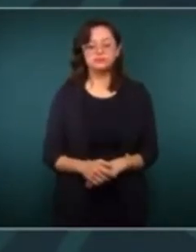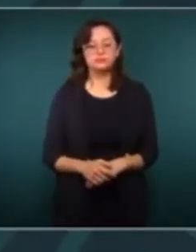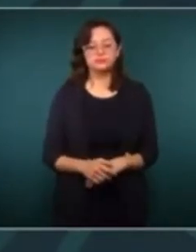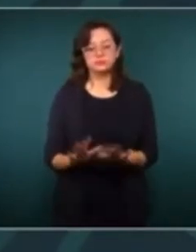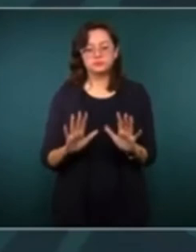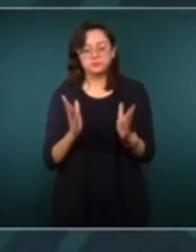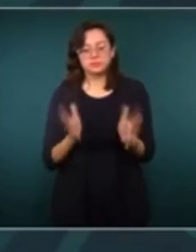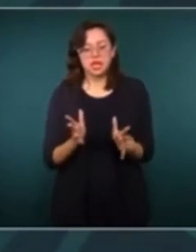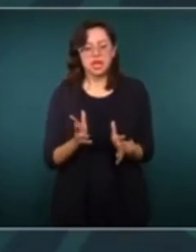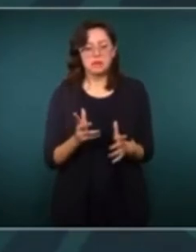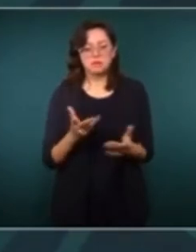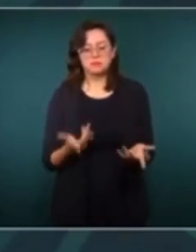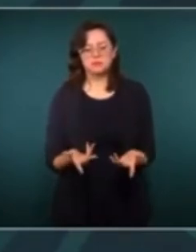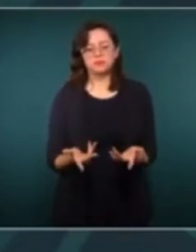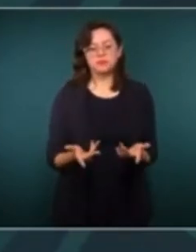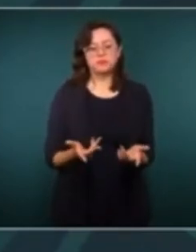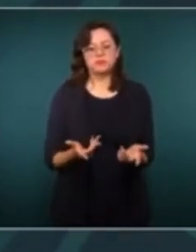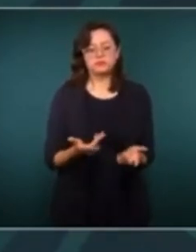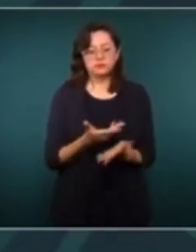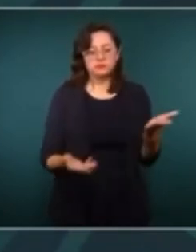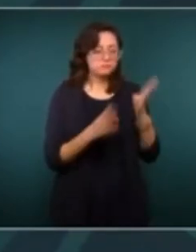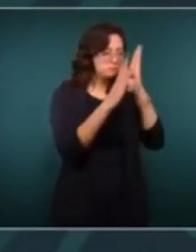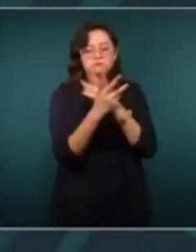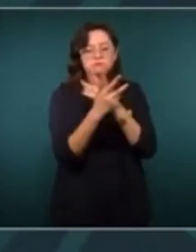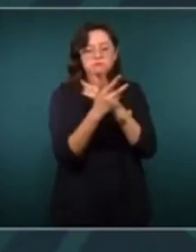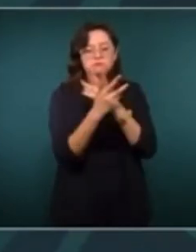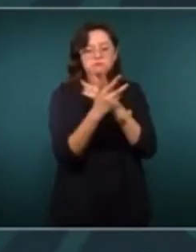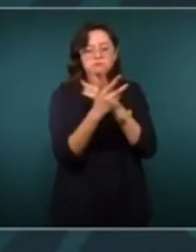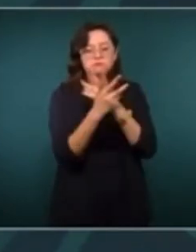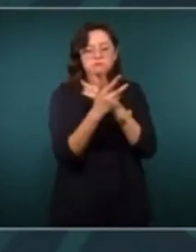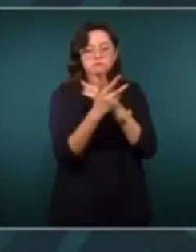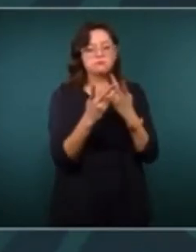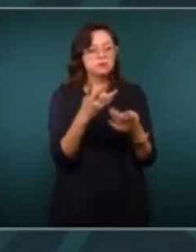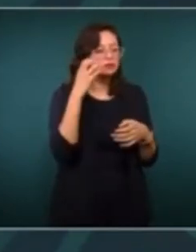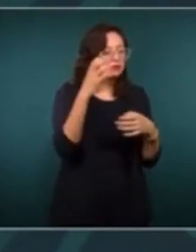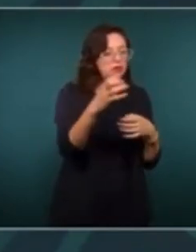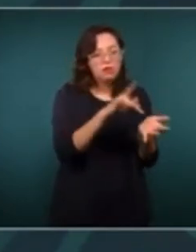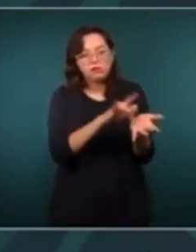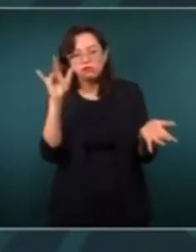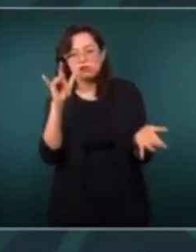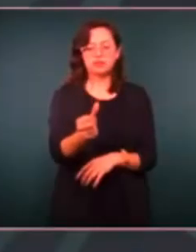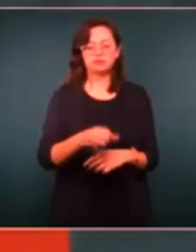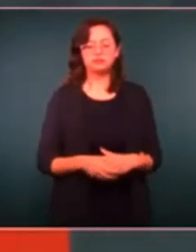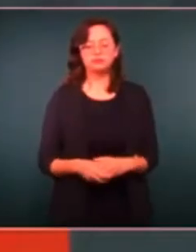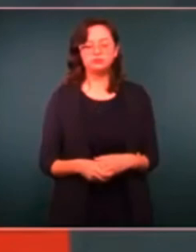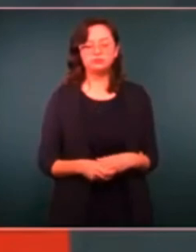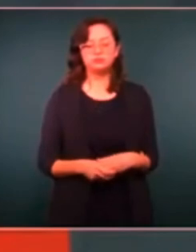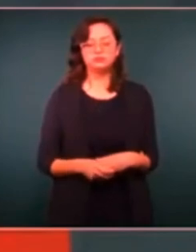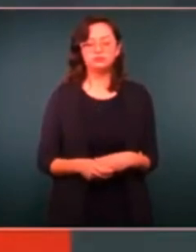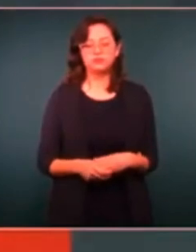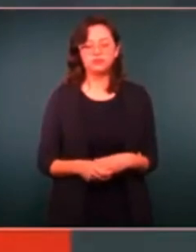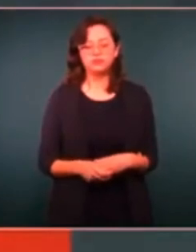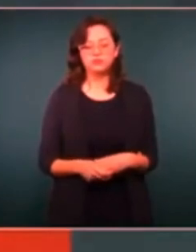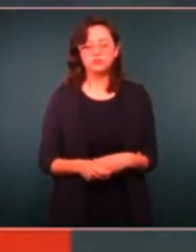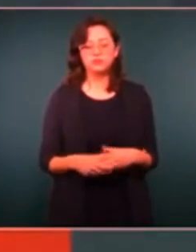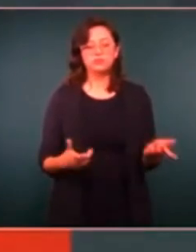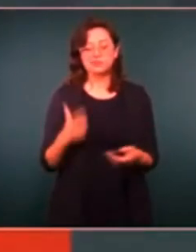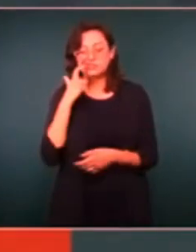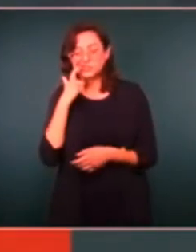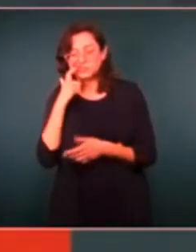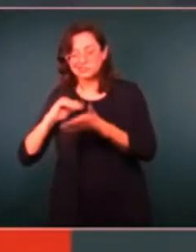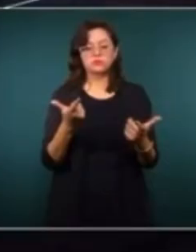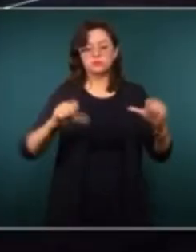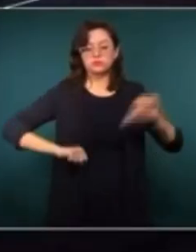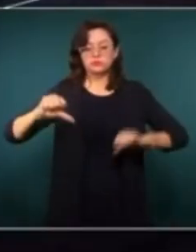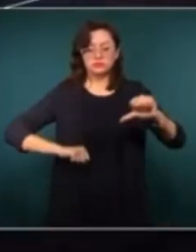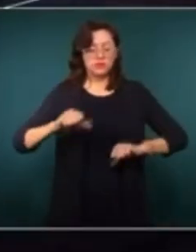se hace. Nadie es escuchado en sus conversaciones, nadie es espiado. Es inteligencia, no